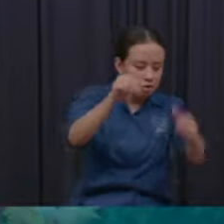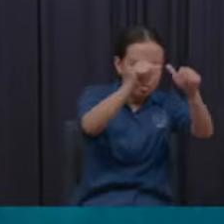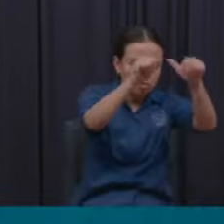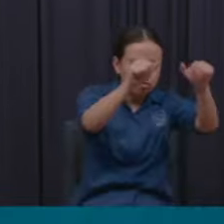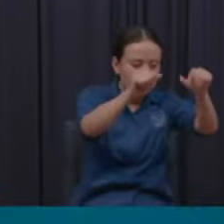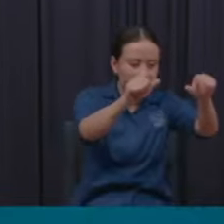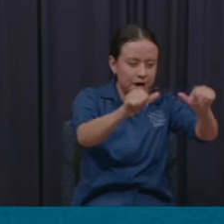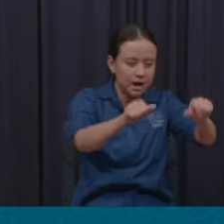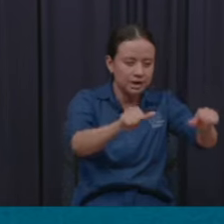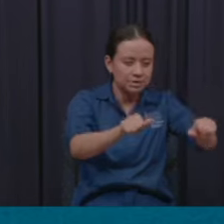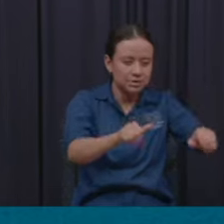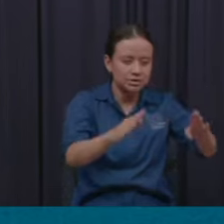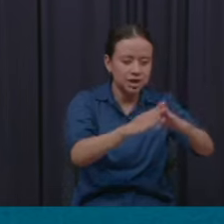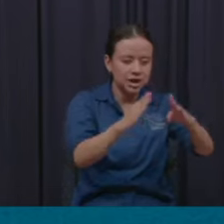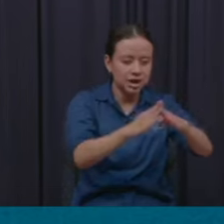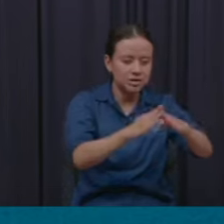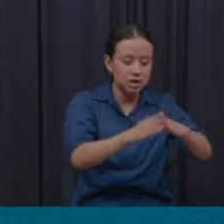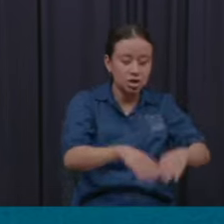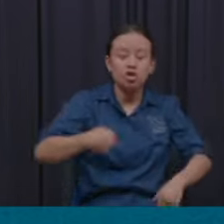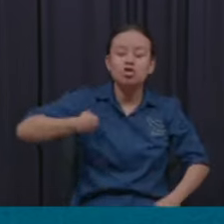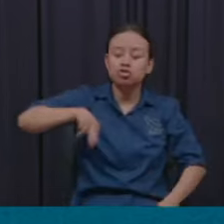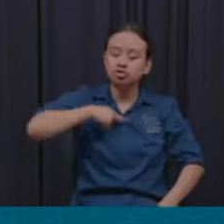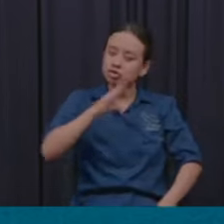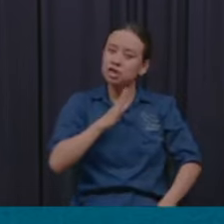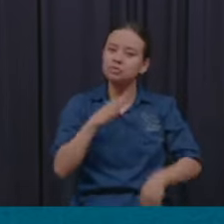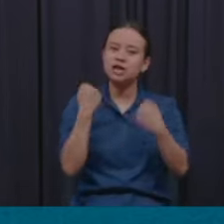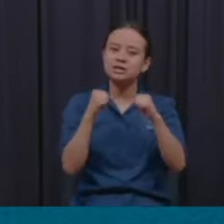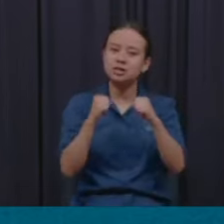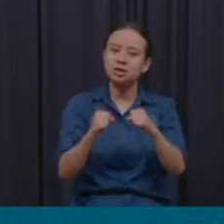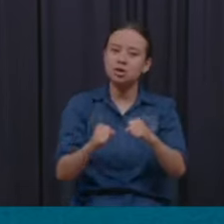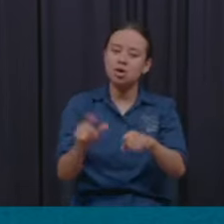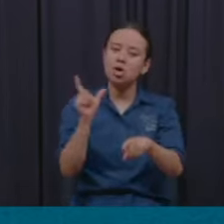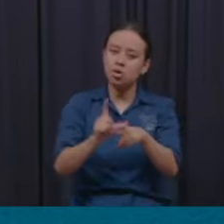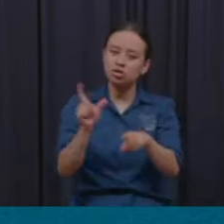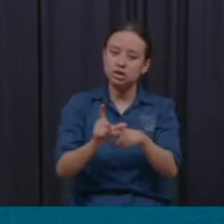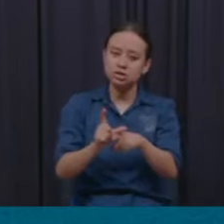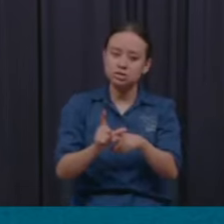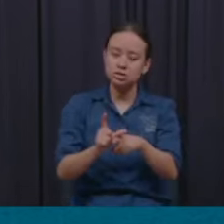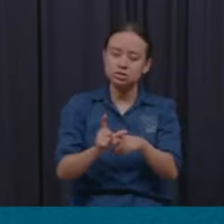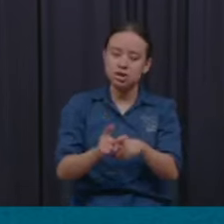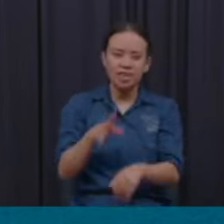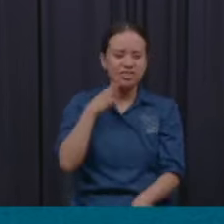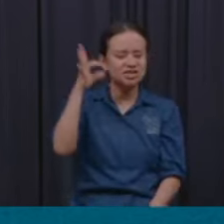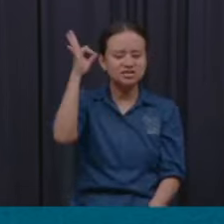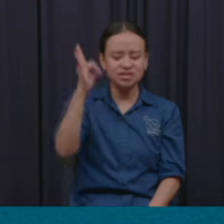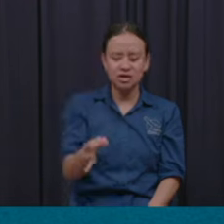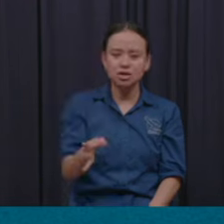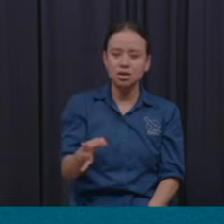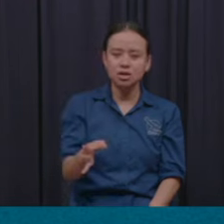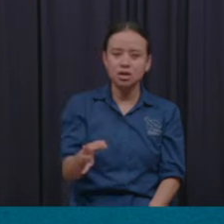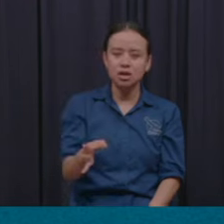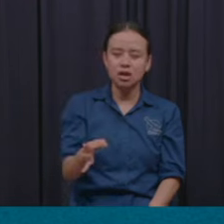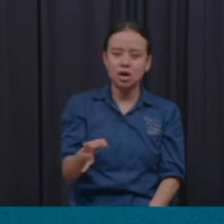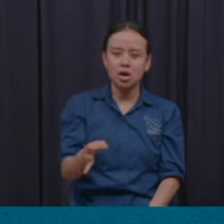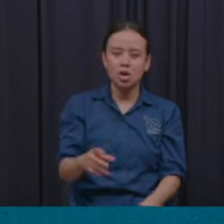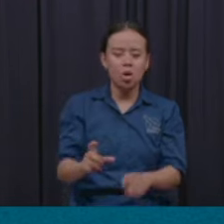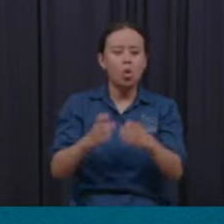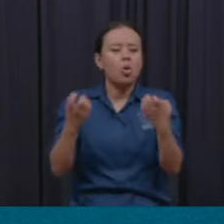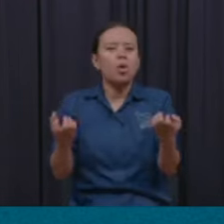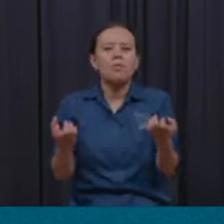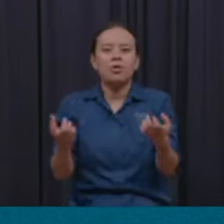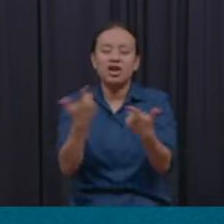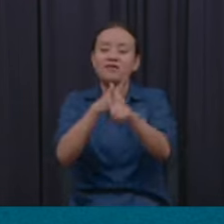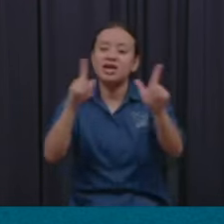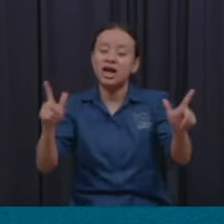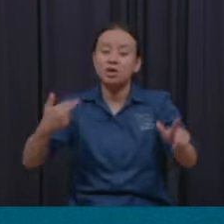acciones que tenemos que tomar. Quiero que le diga al que está a su lado, hay que tomar acciones para liberar nuestro ambiente. Dígale, hay que tomar